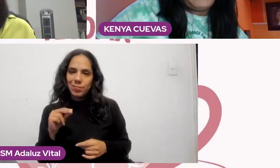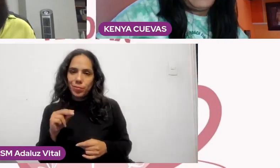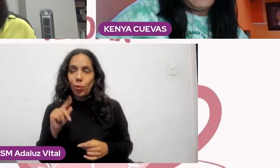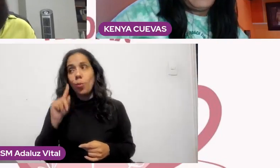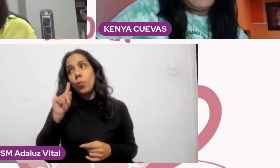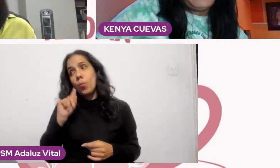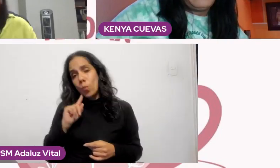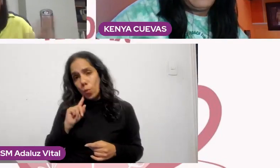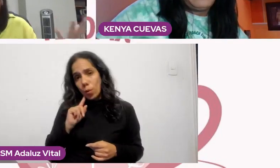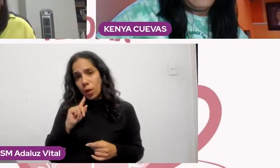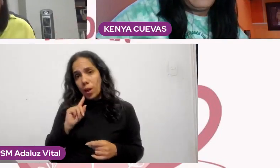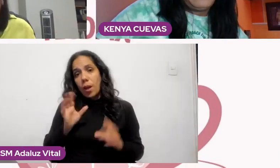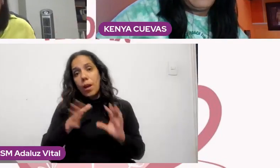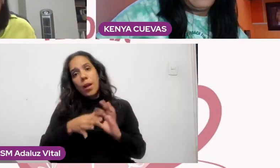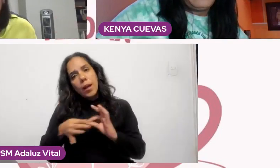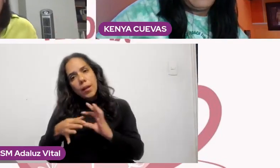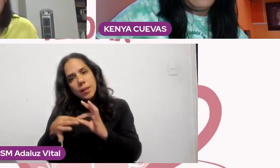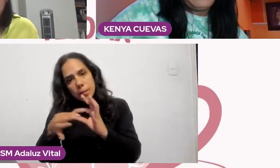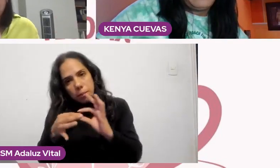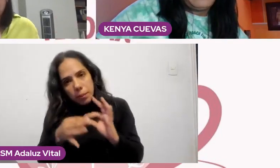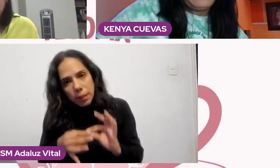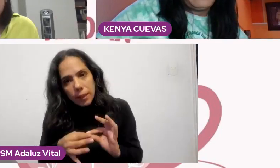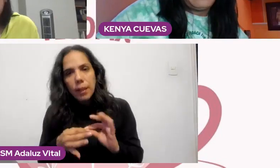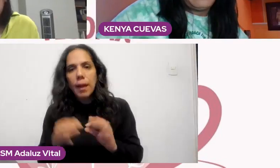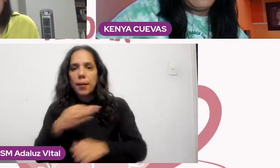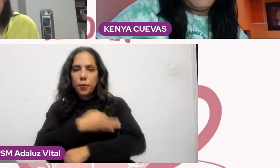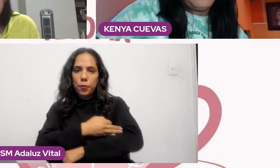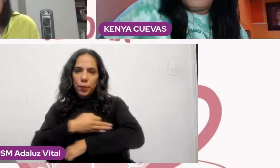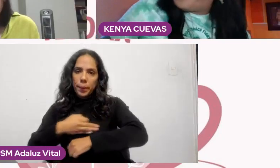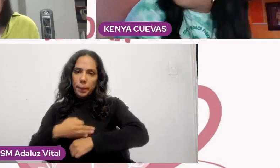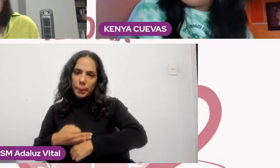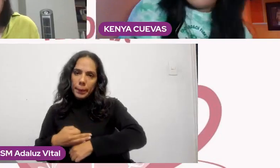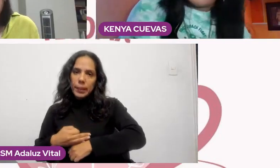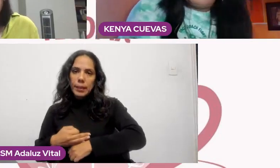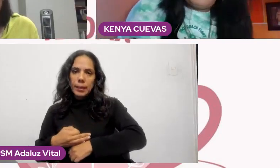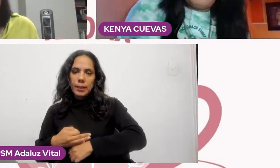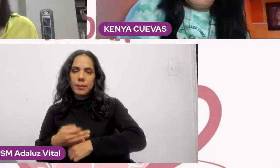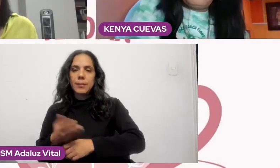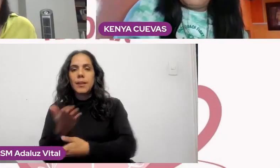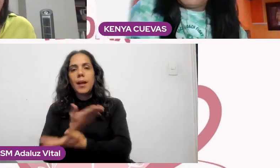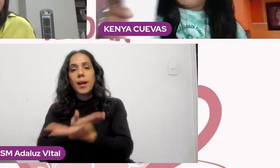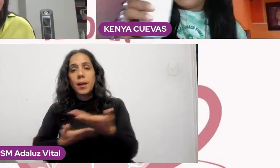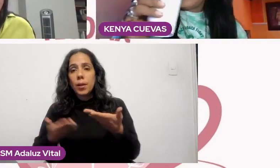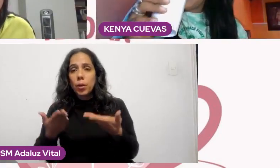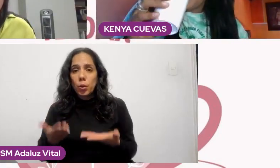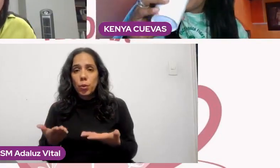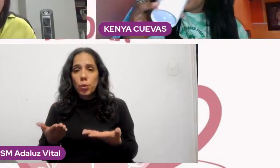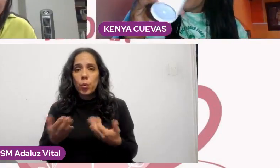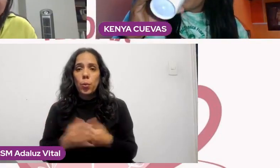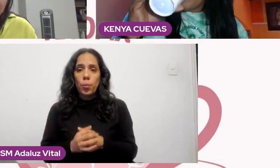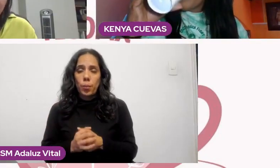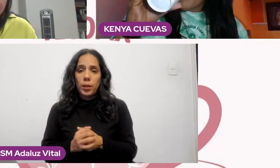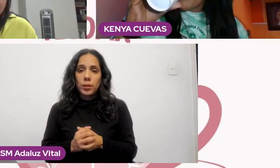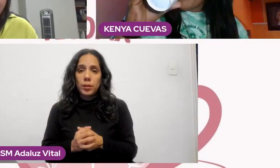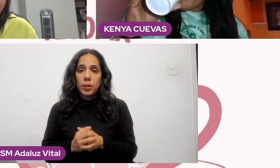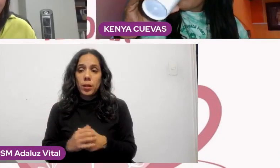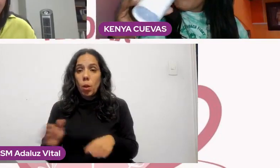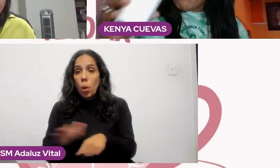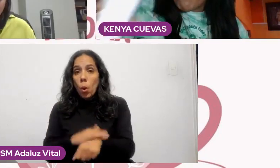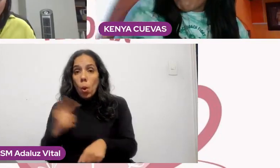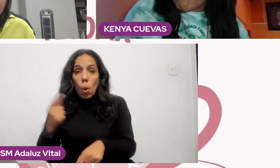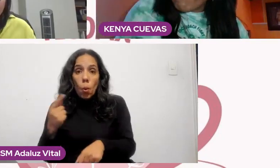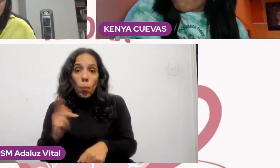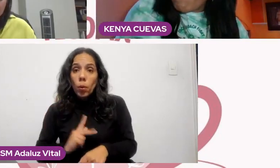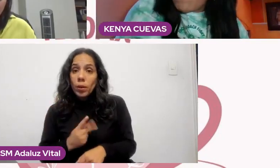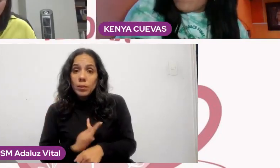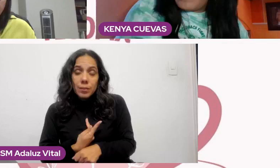amigas o conocidas o las personas trans asesinadas, pues querían. Entonces debe ser un trabajo